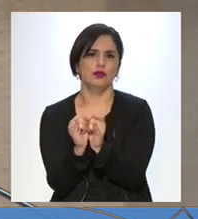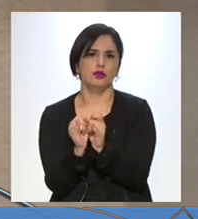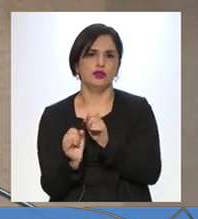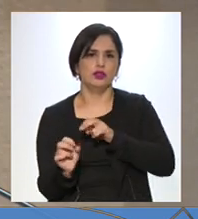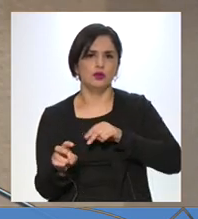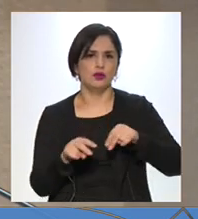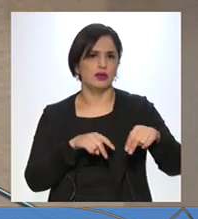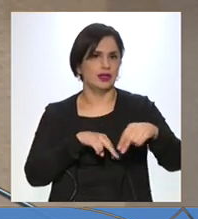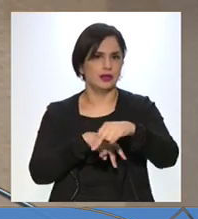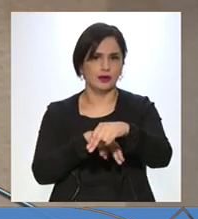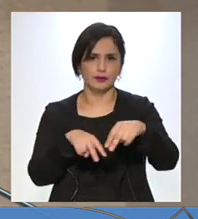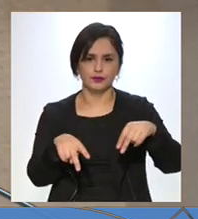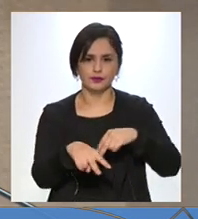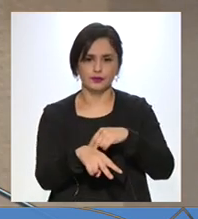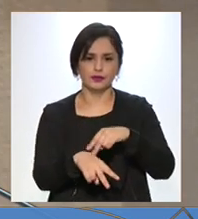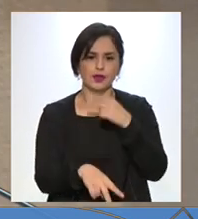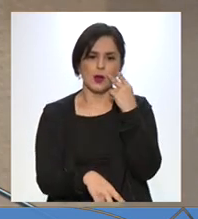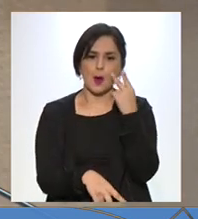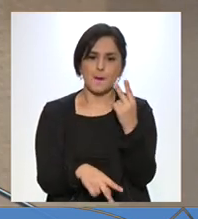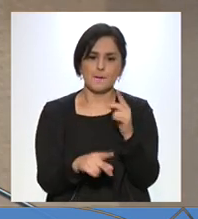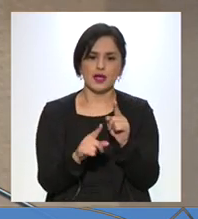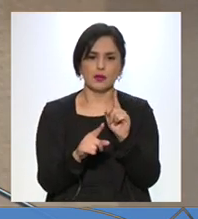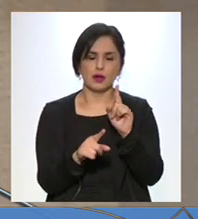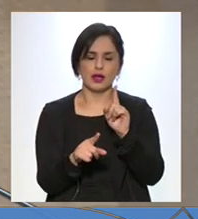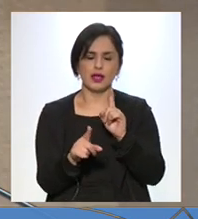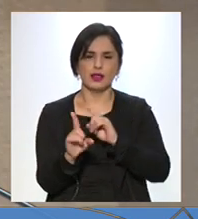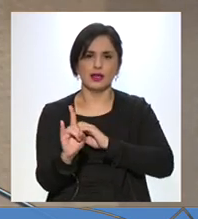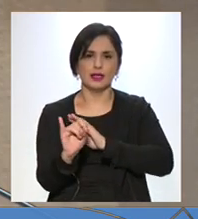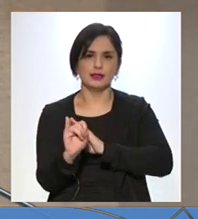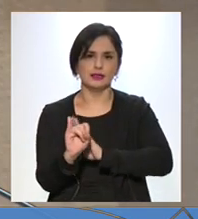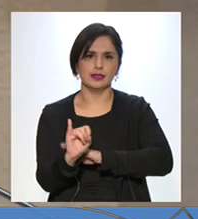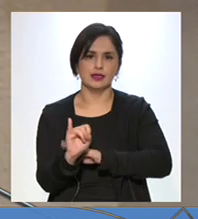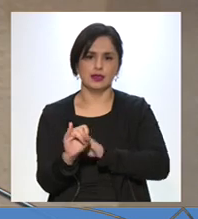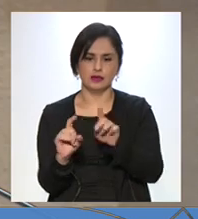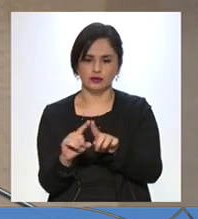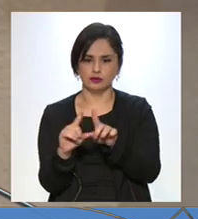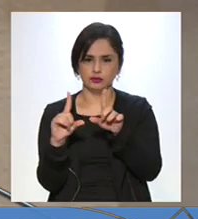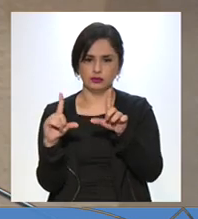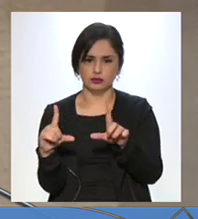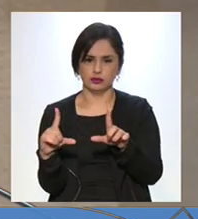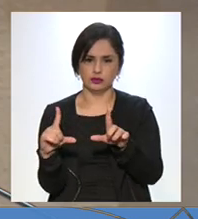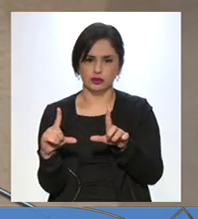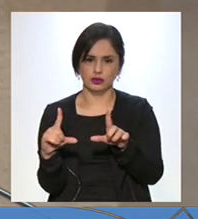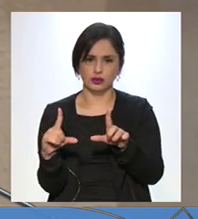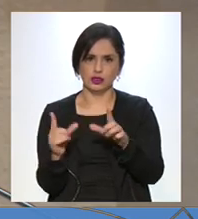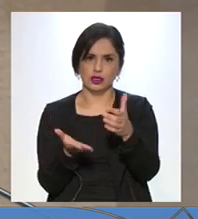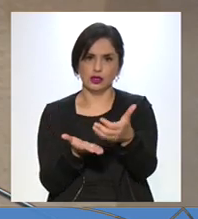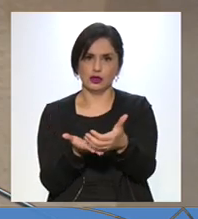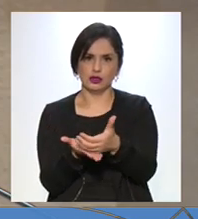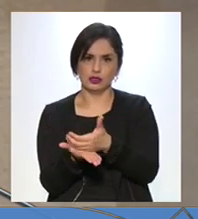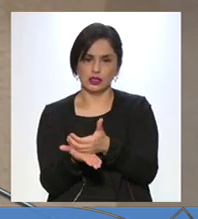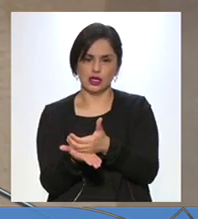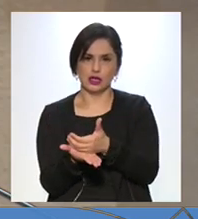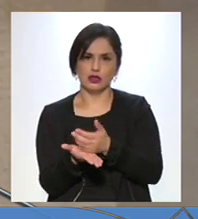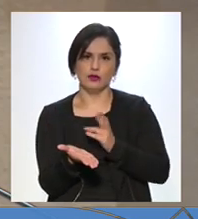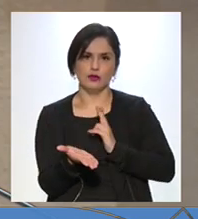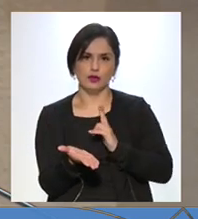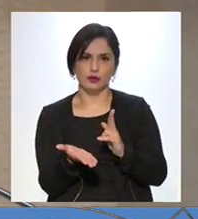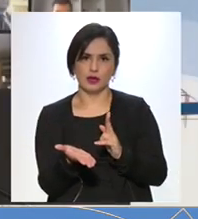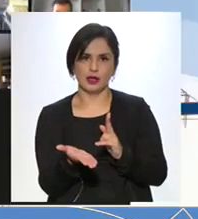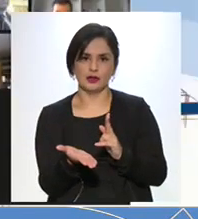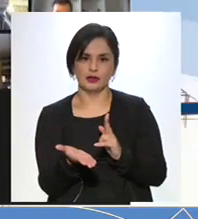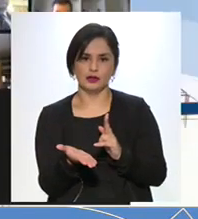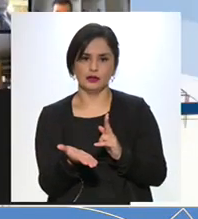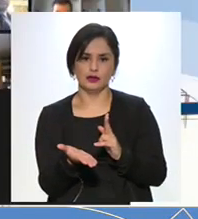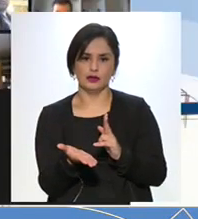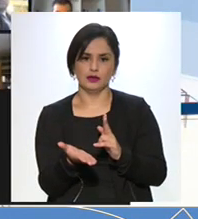En estas dos gráficas vemos en la de la izquierda el comportamiento del empleo asalariado formal, medido ya sea por la encuesta de ocupación